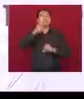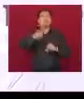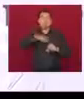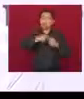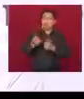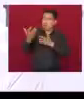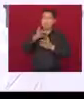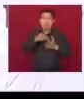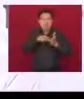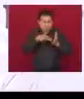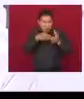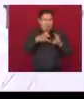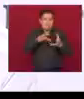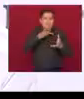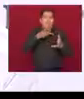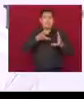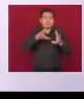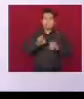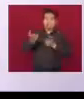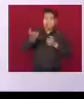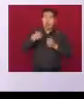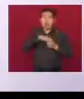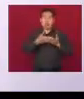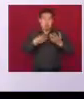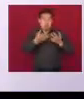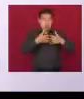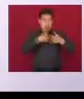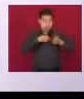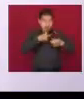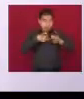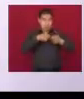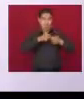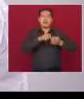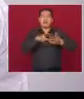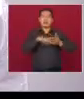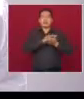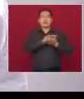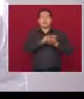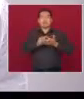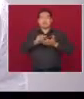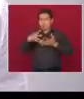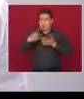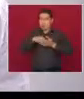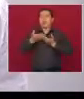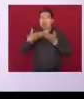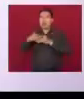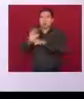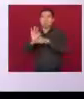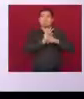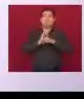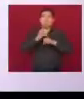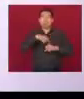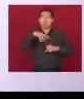dejar de exportar crudo y procesar la materia prima en el país para ser autosuficientes